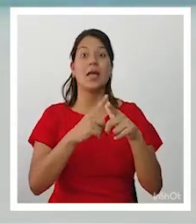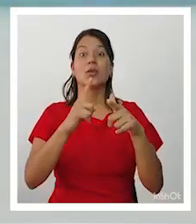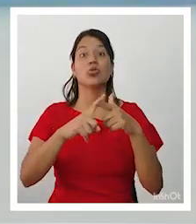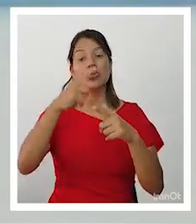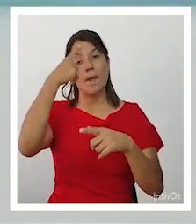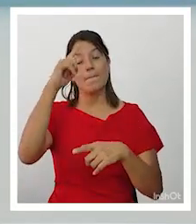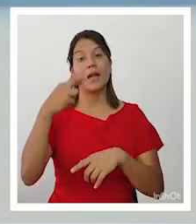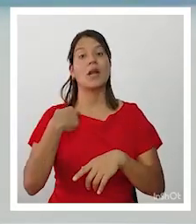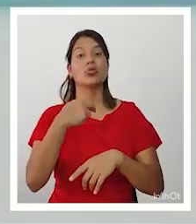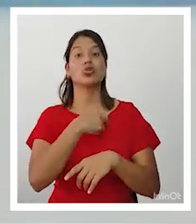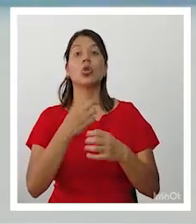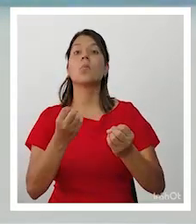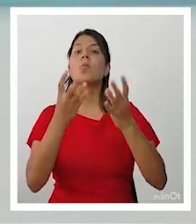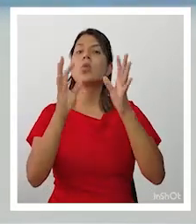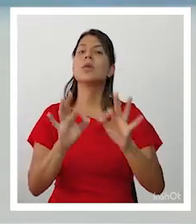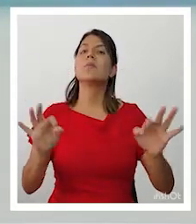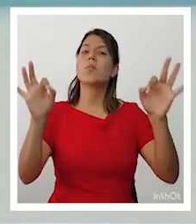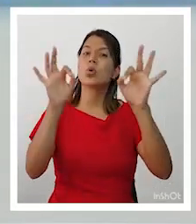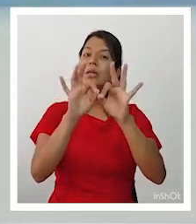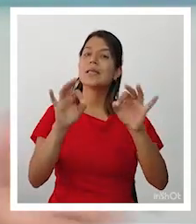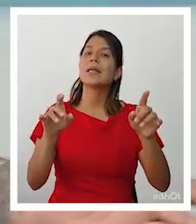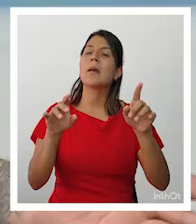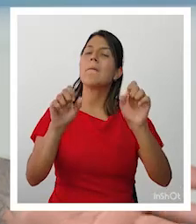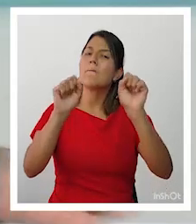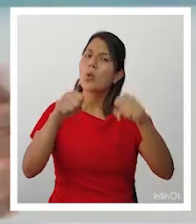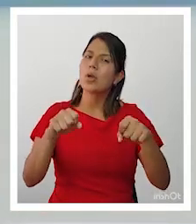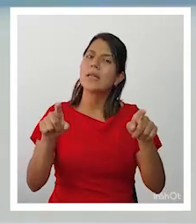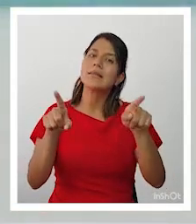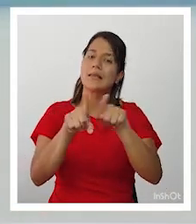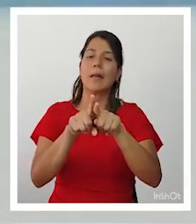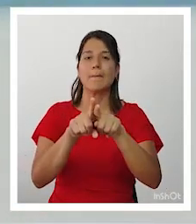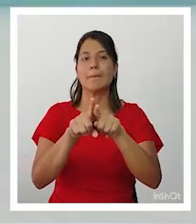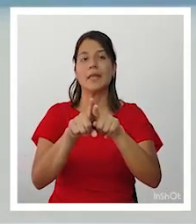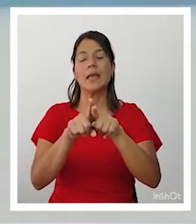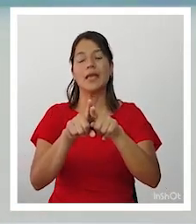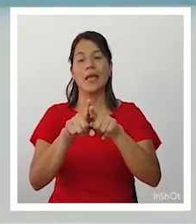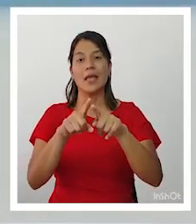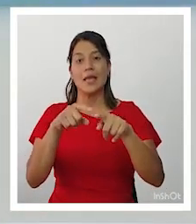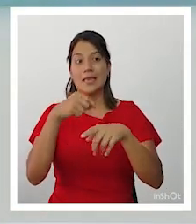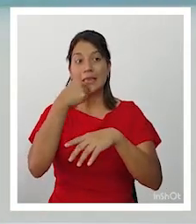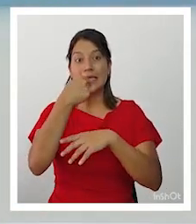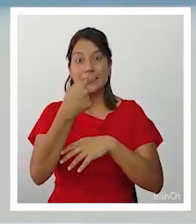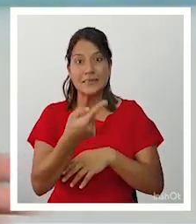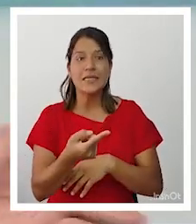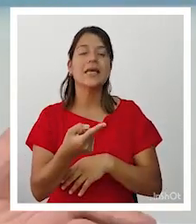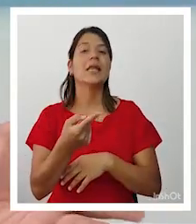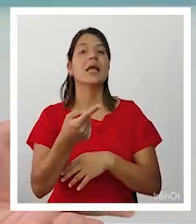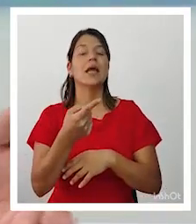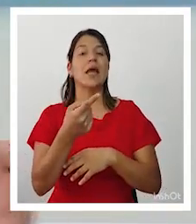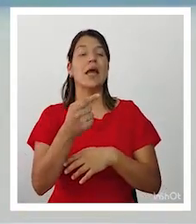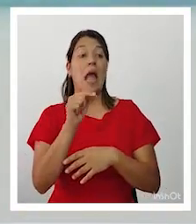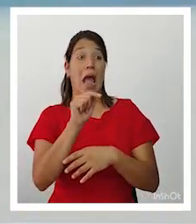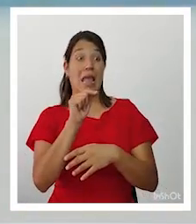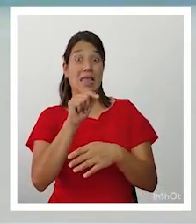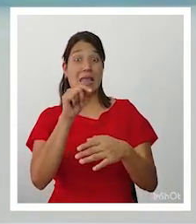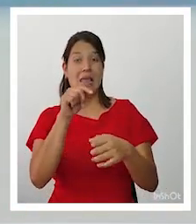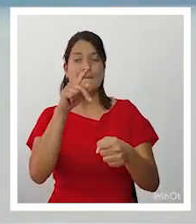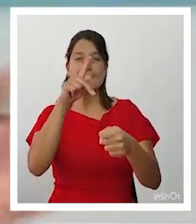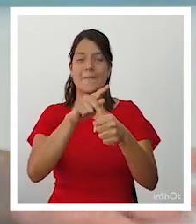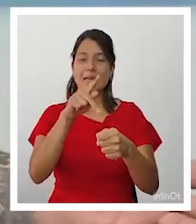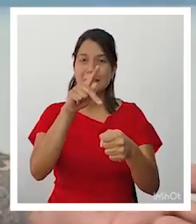es importantísimo poder también aportar que en esa parte de la participación también es el